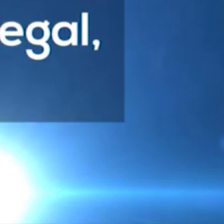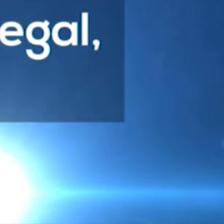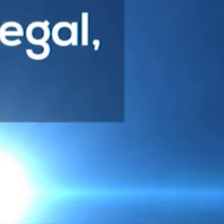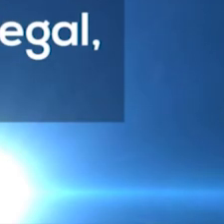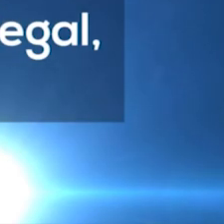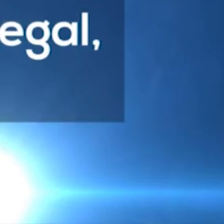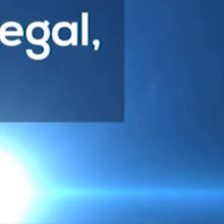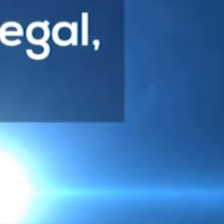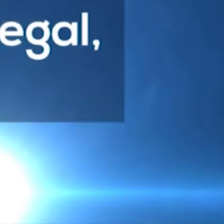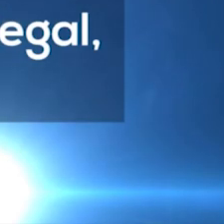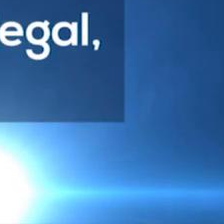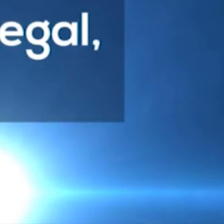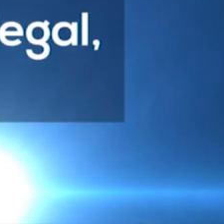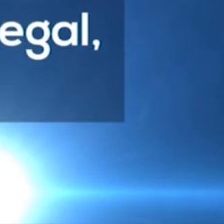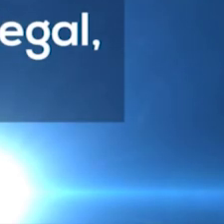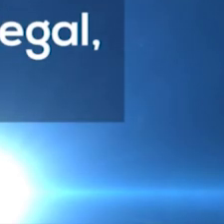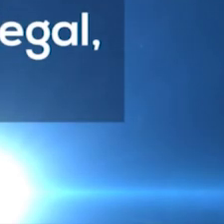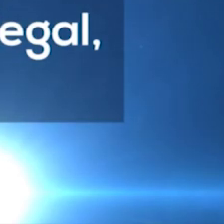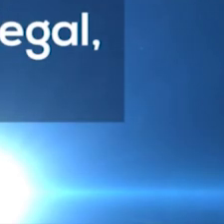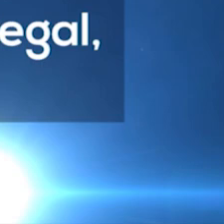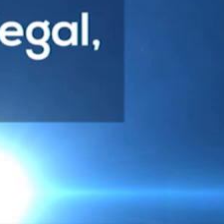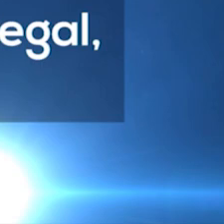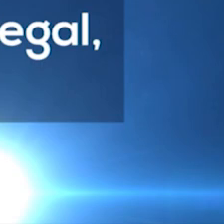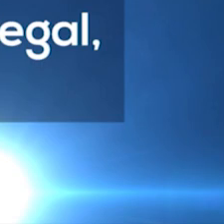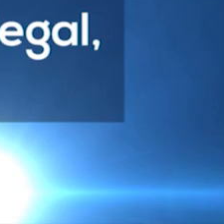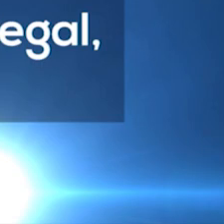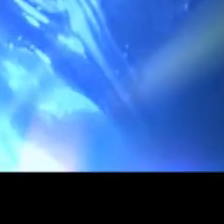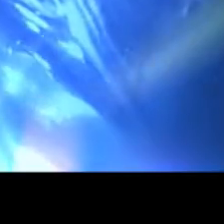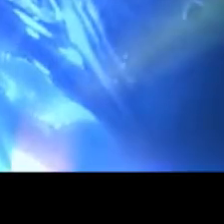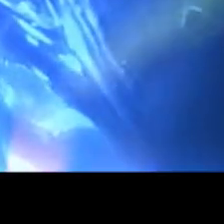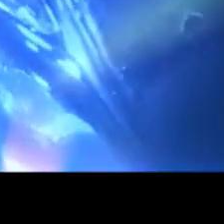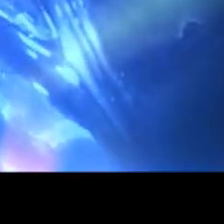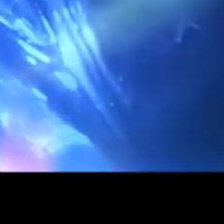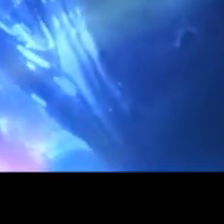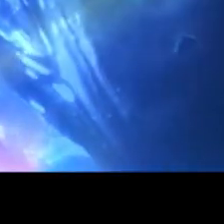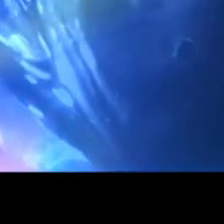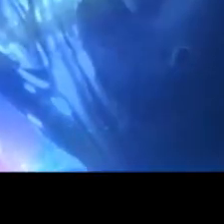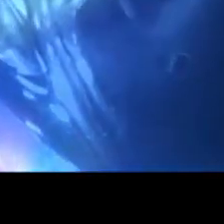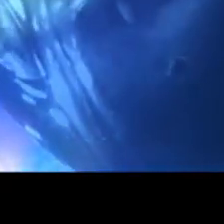TRO se compromete a prestar el servicio profesional de tipo legal que el caso requiera.